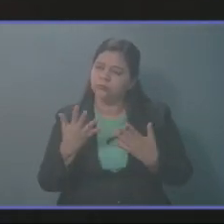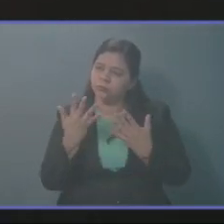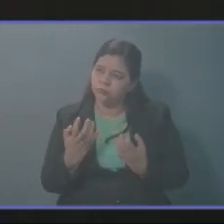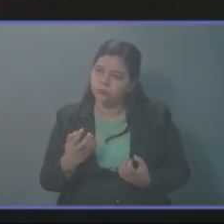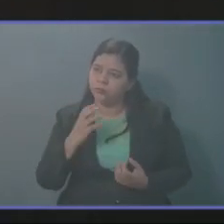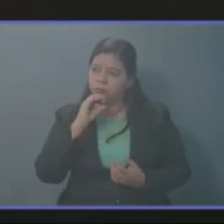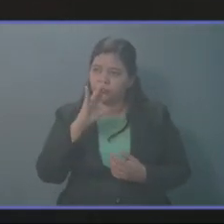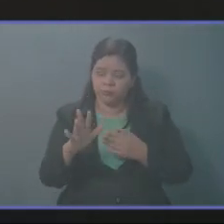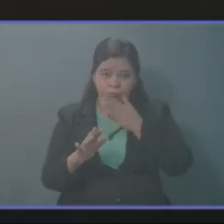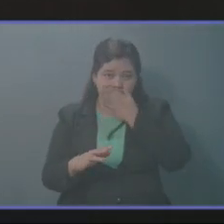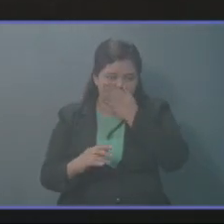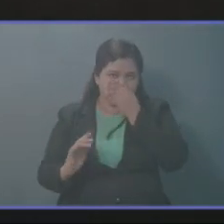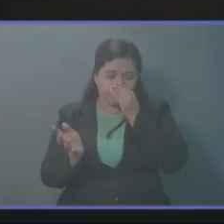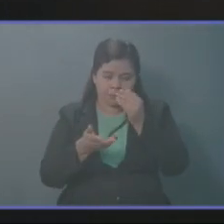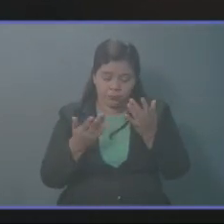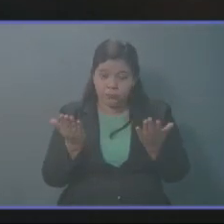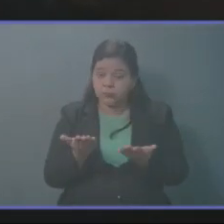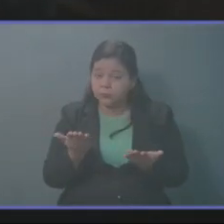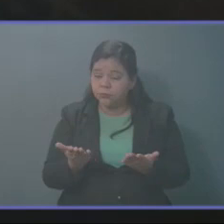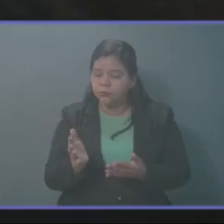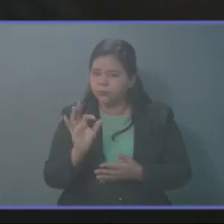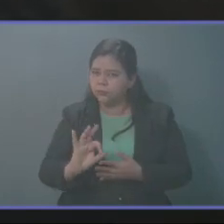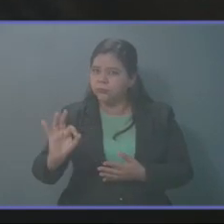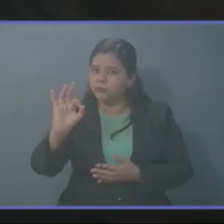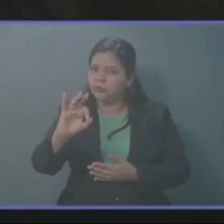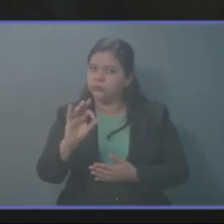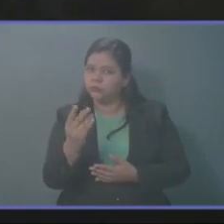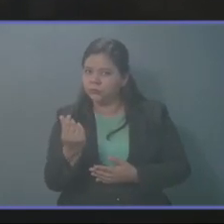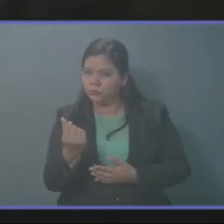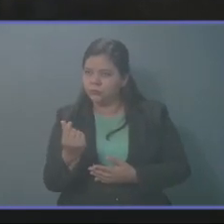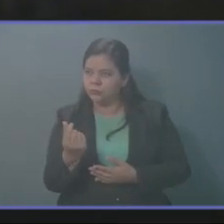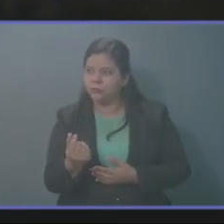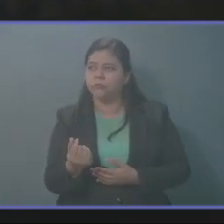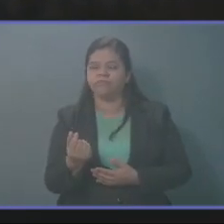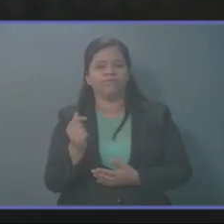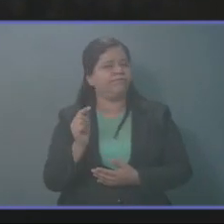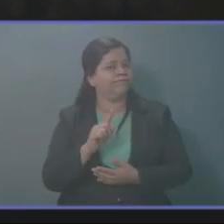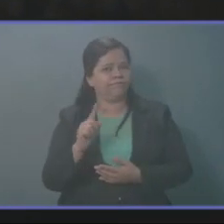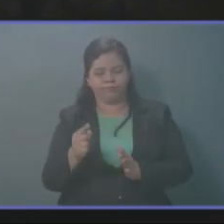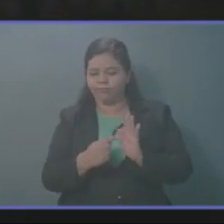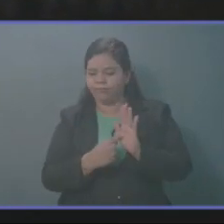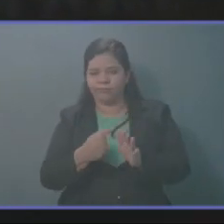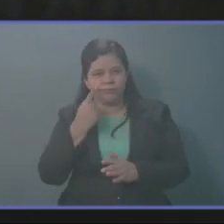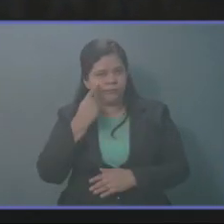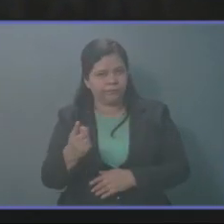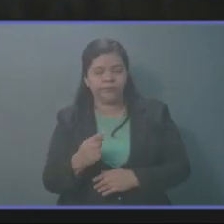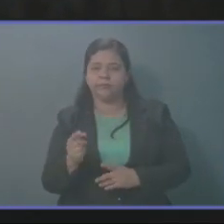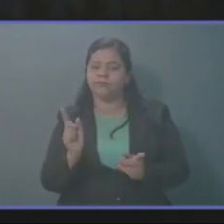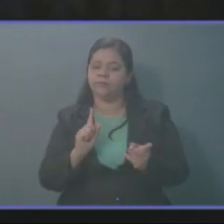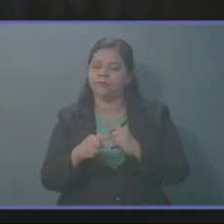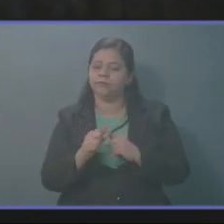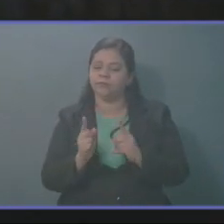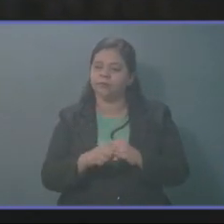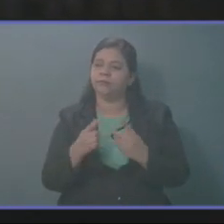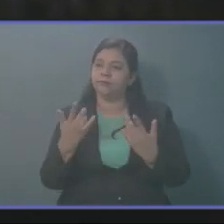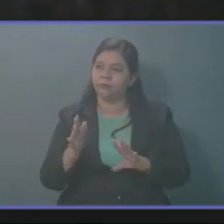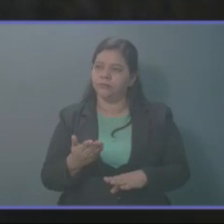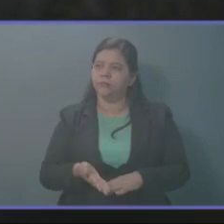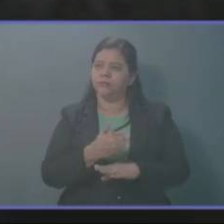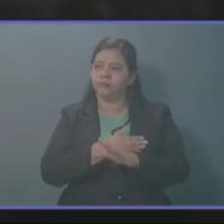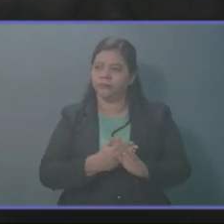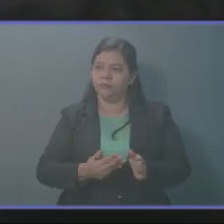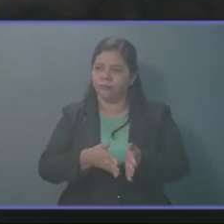decir que estamos haciendo un uso eficiente de los recursos todavía no se ve reflejada en esta modificación que solicita